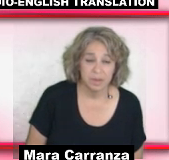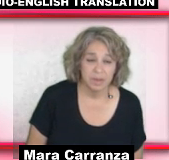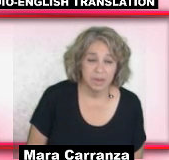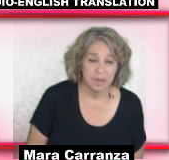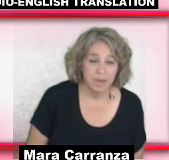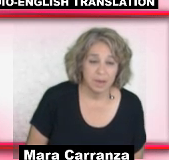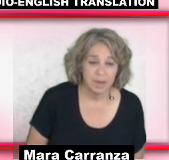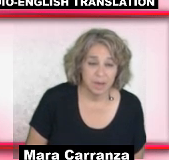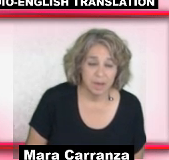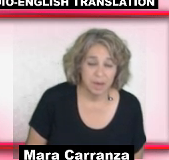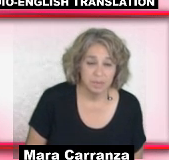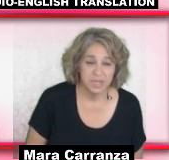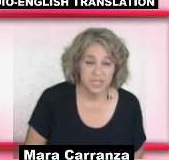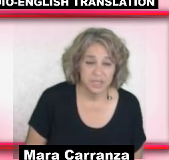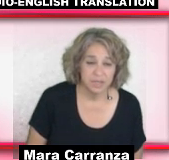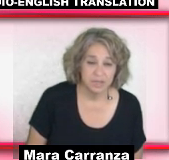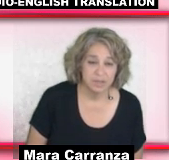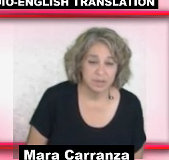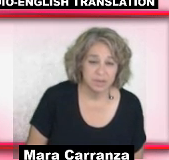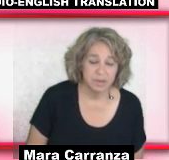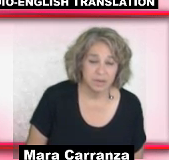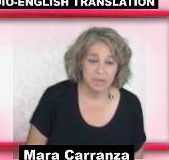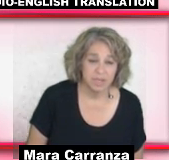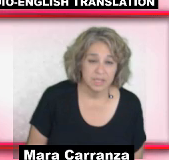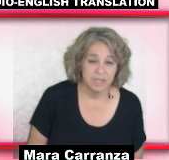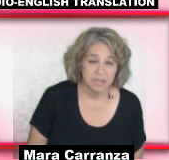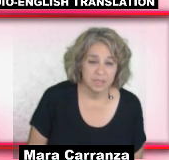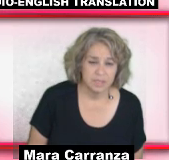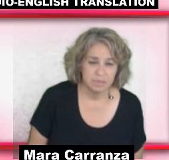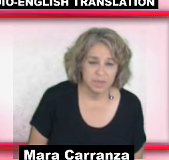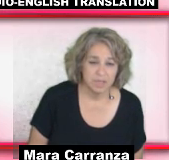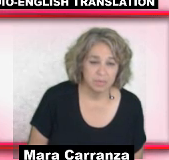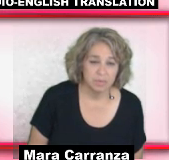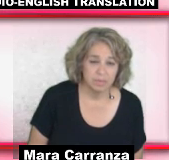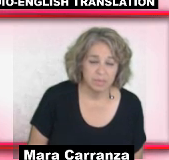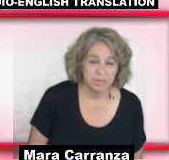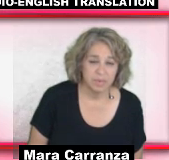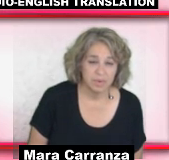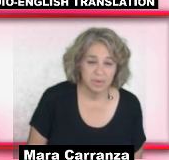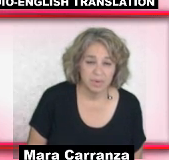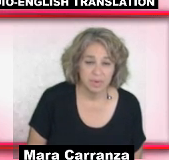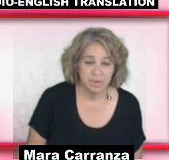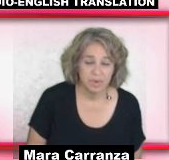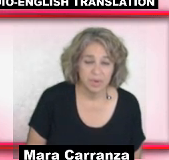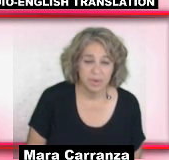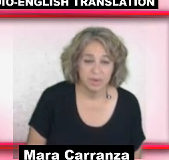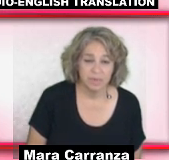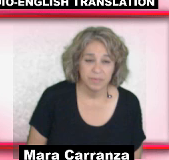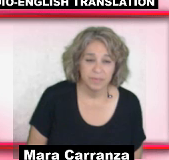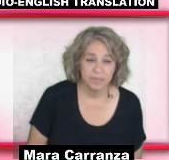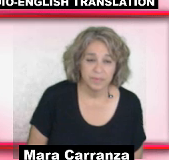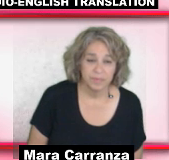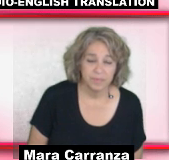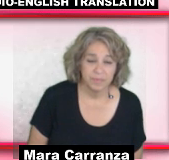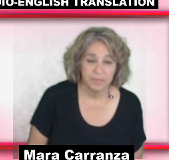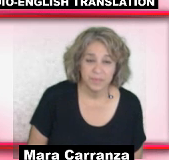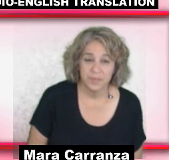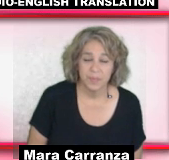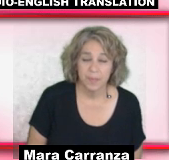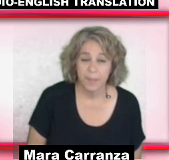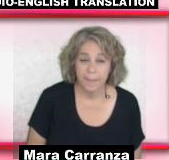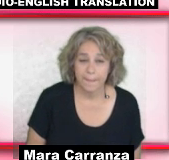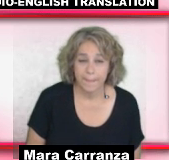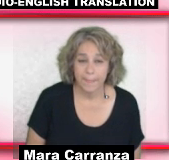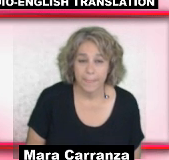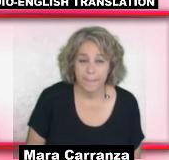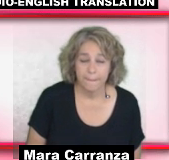homenaje al escritor José Revueltas, así se llamó esa novela espléndida que se escribió sobre